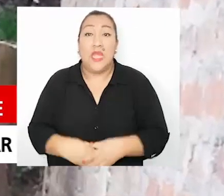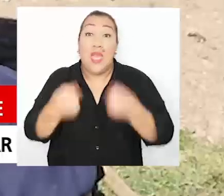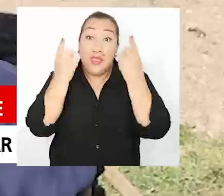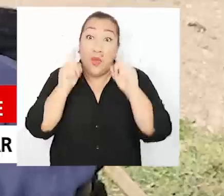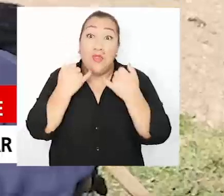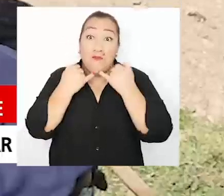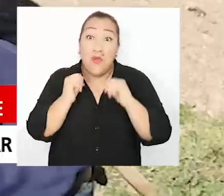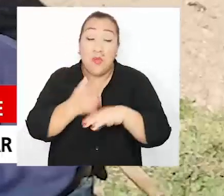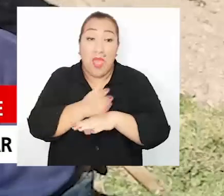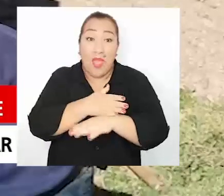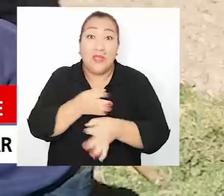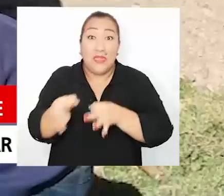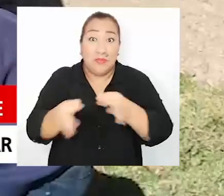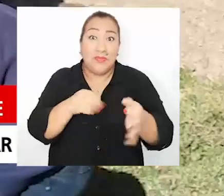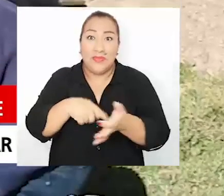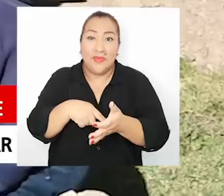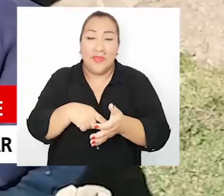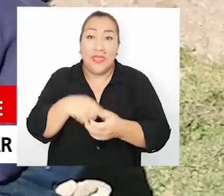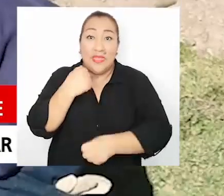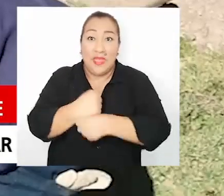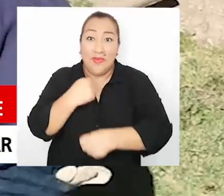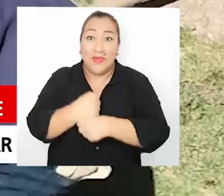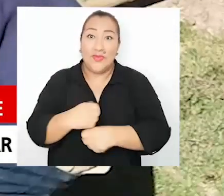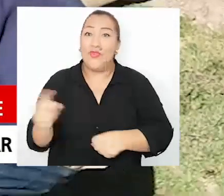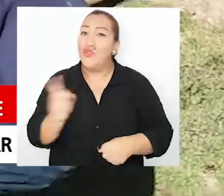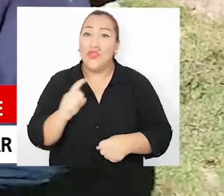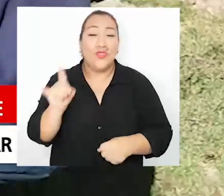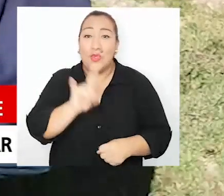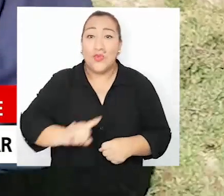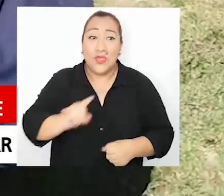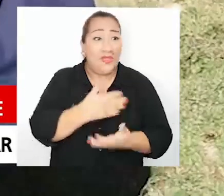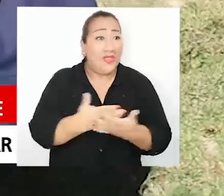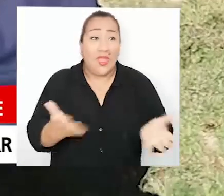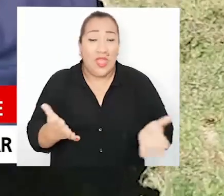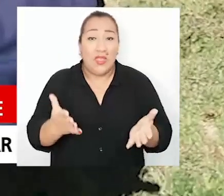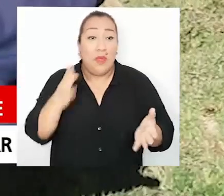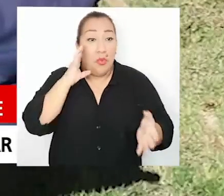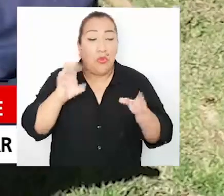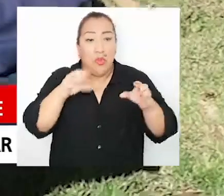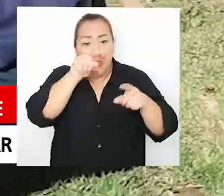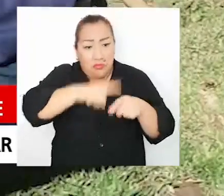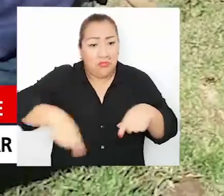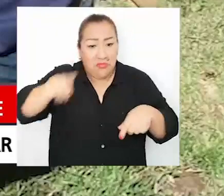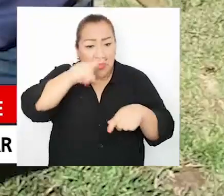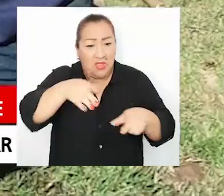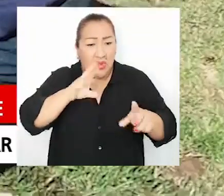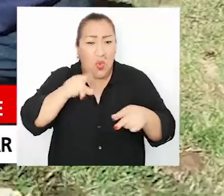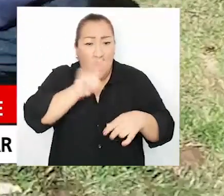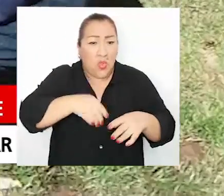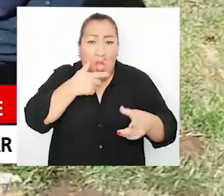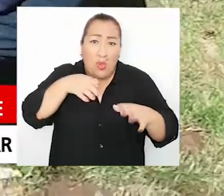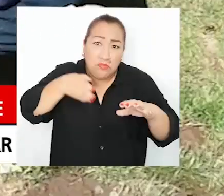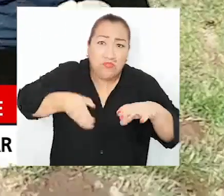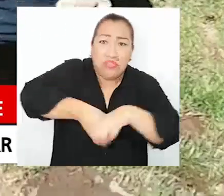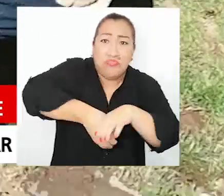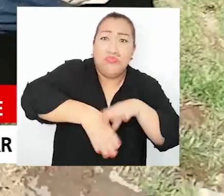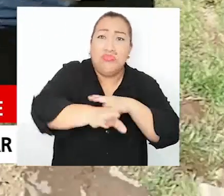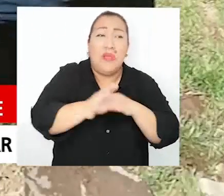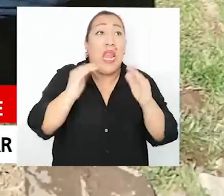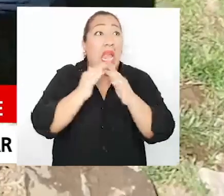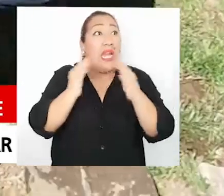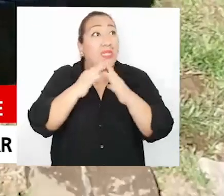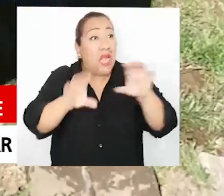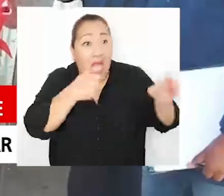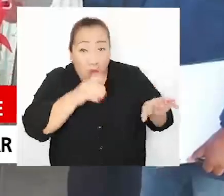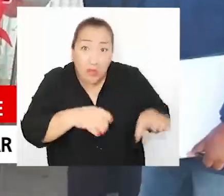beneficiaria. De acuerdo al informe de orientación de oficio, la obra no está en funcionamiento, los buzones se encuentran inoperativos, las